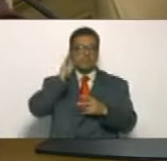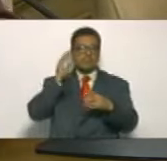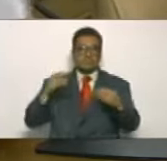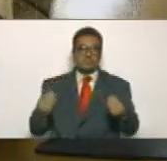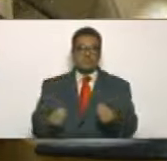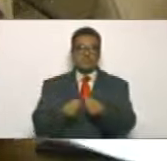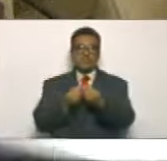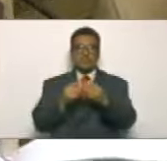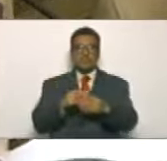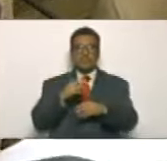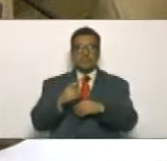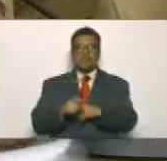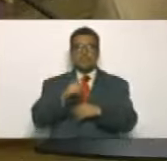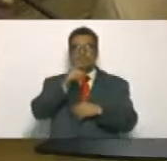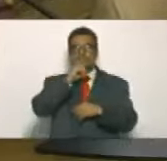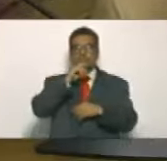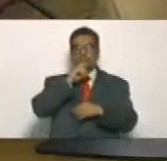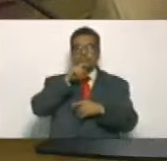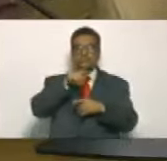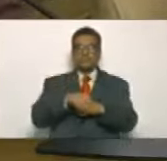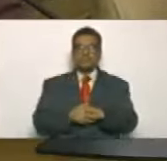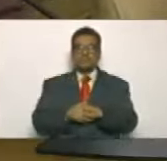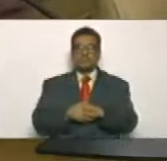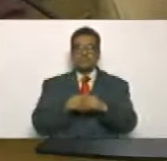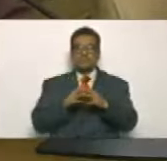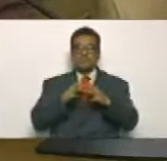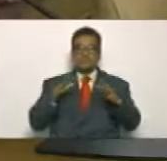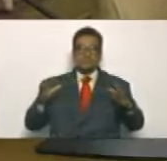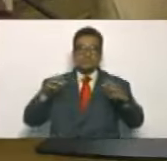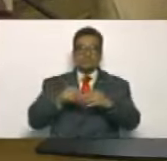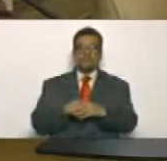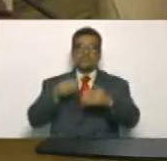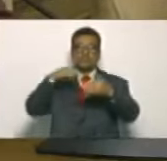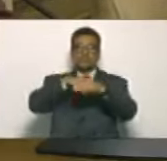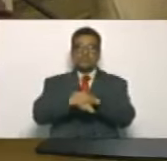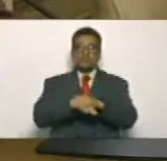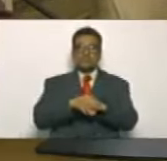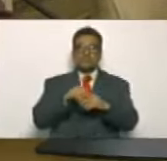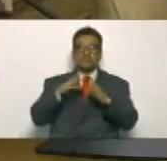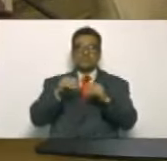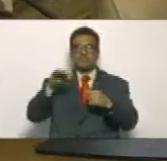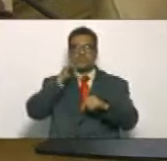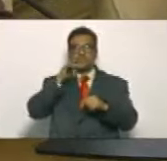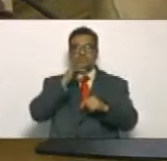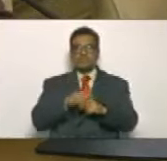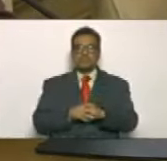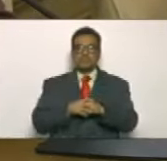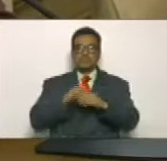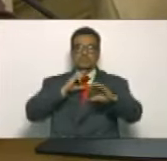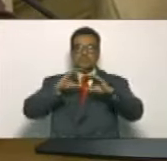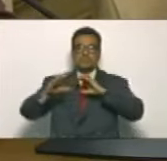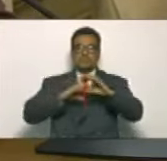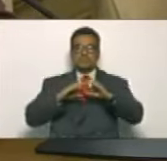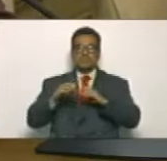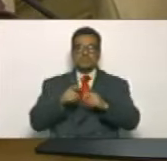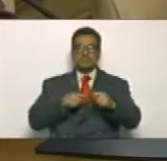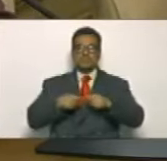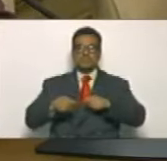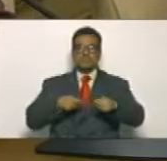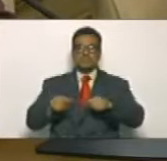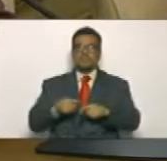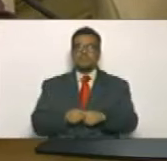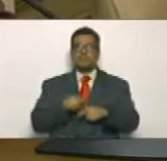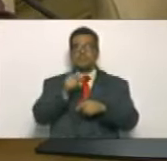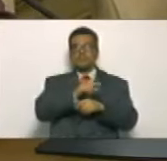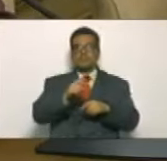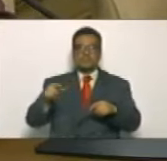conjunta, lo que dificulta drásticamente el acceso a la información, la comunicación y la movilidad de